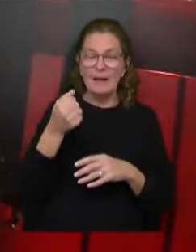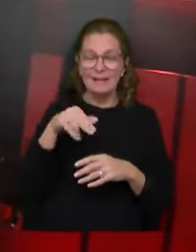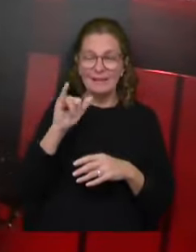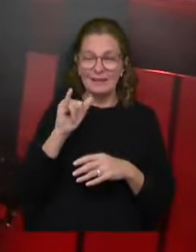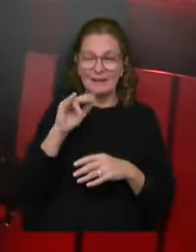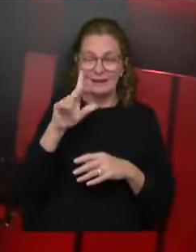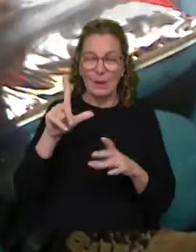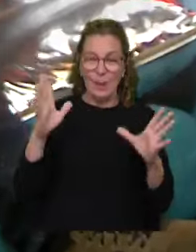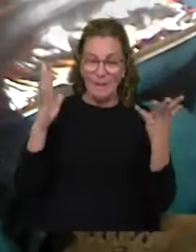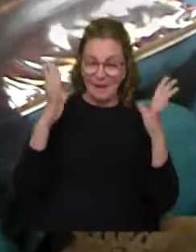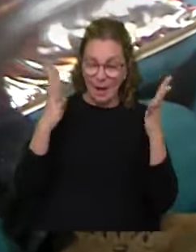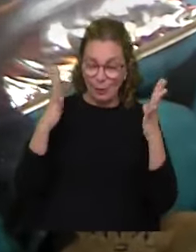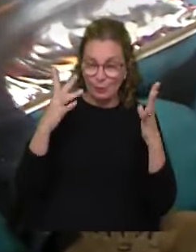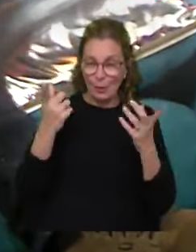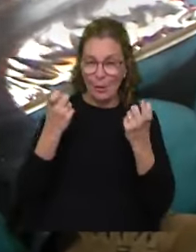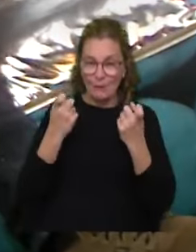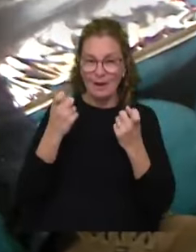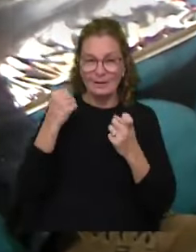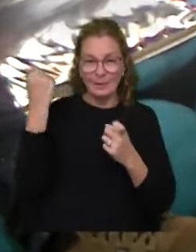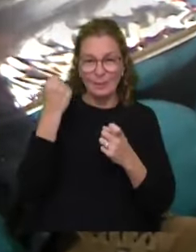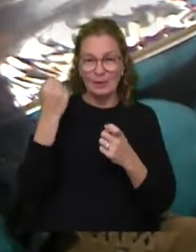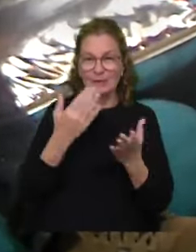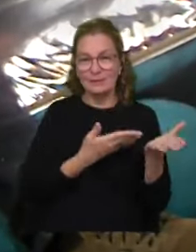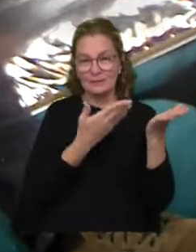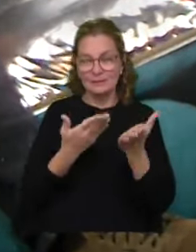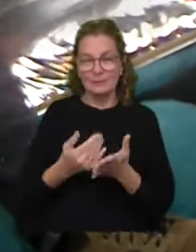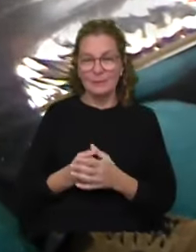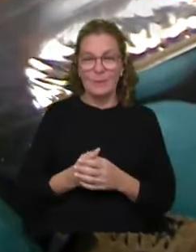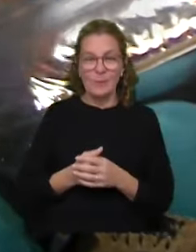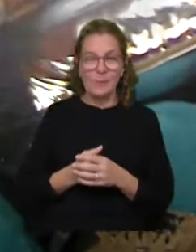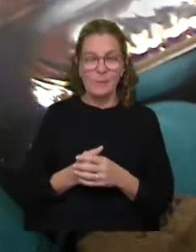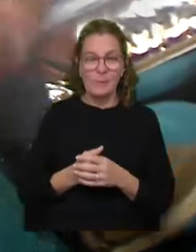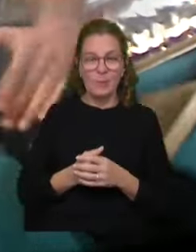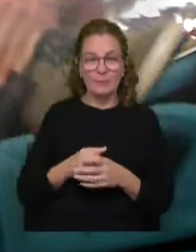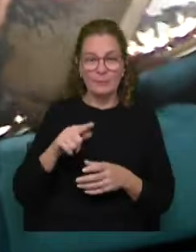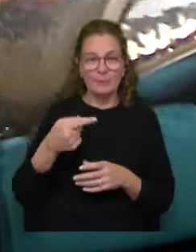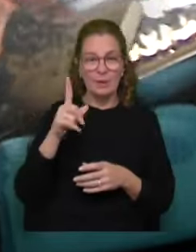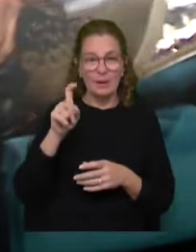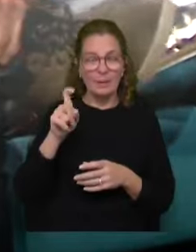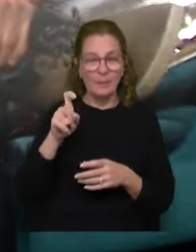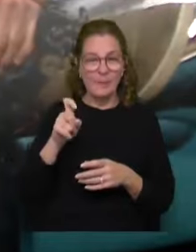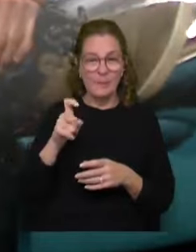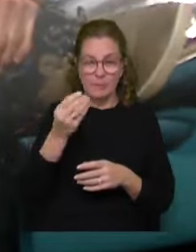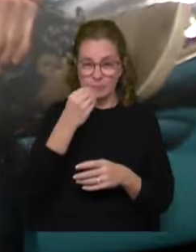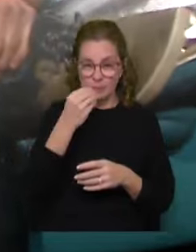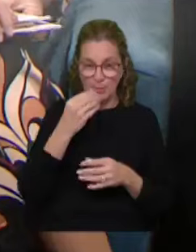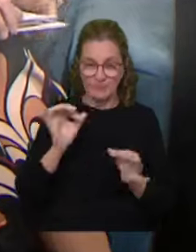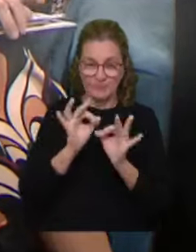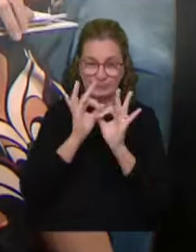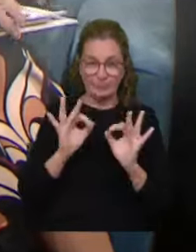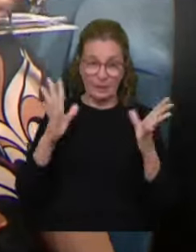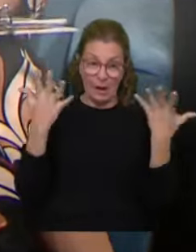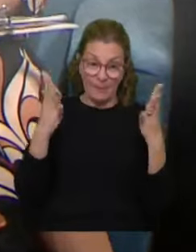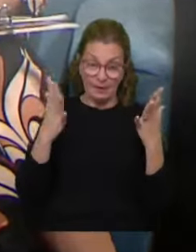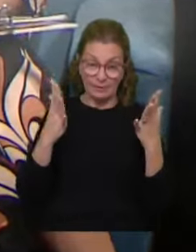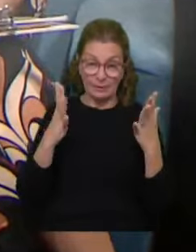con un fuerte aplauso. Primero que nada, por favor. Que después del agua, el alimento del músico, el aplauso, ¿no?